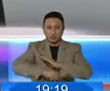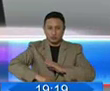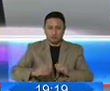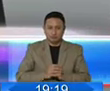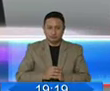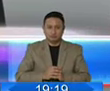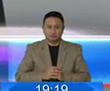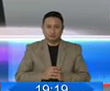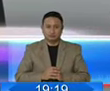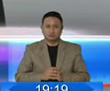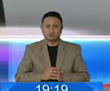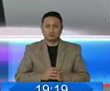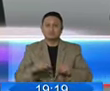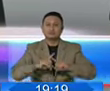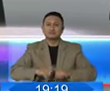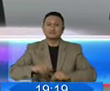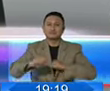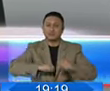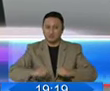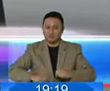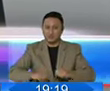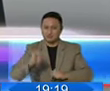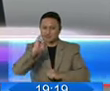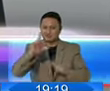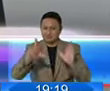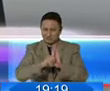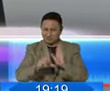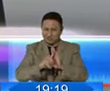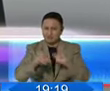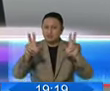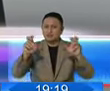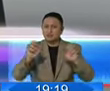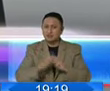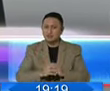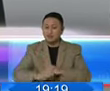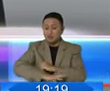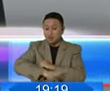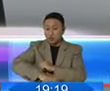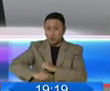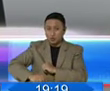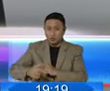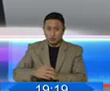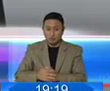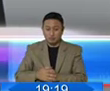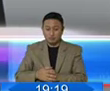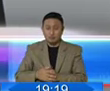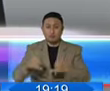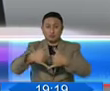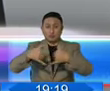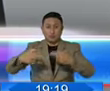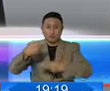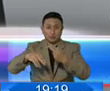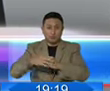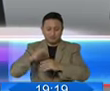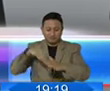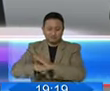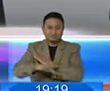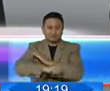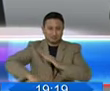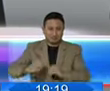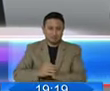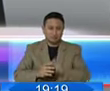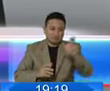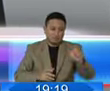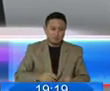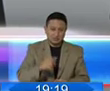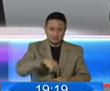todo varias actividades ilícitas relacionadas al robo violento de locales comerciales y a personas en la